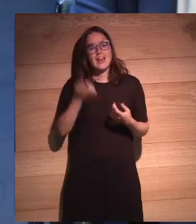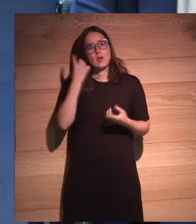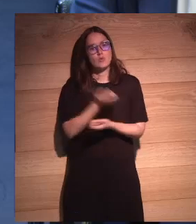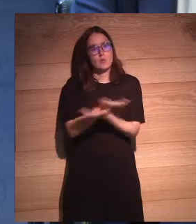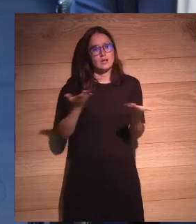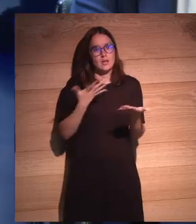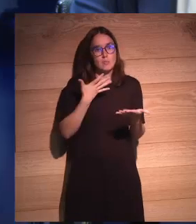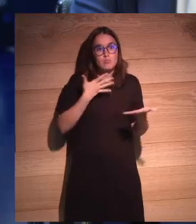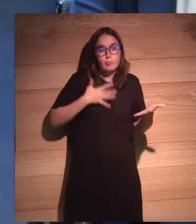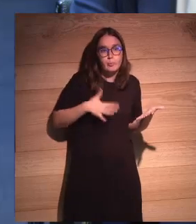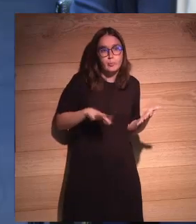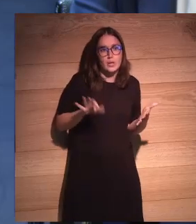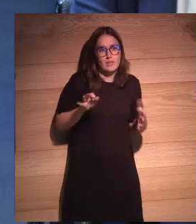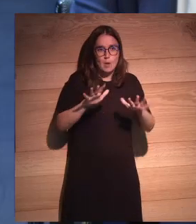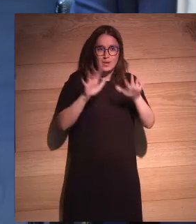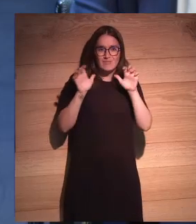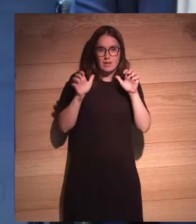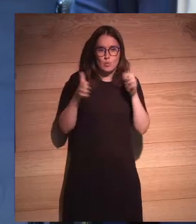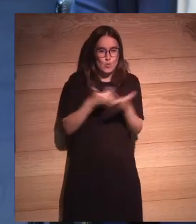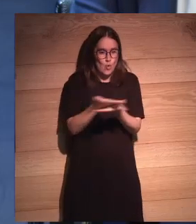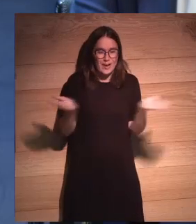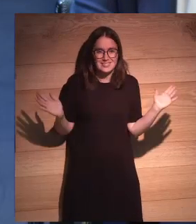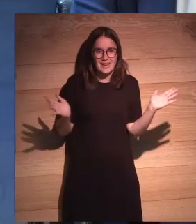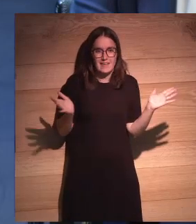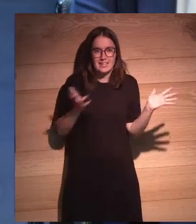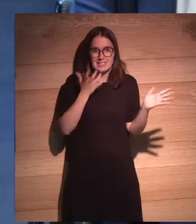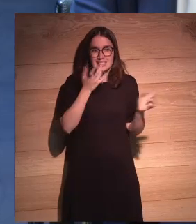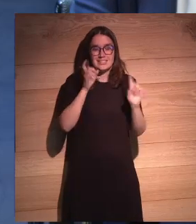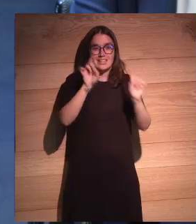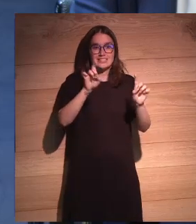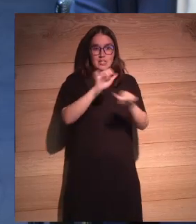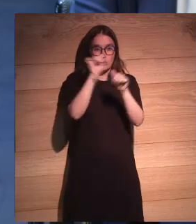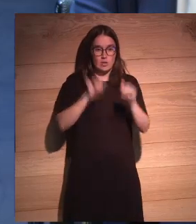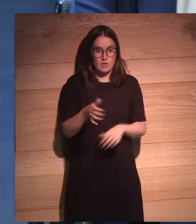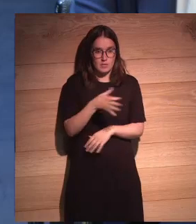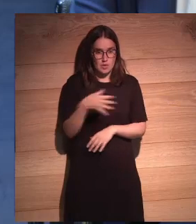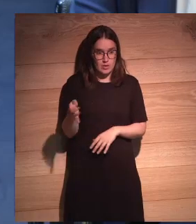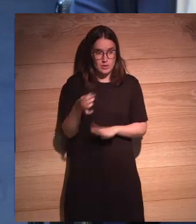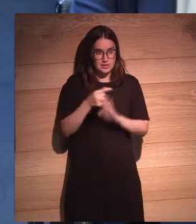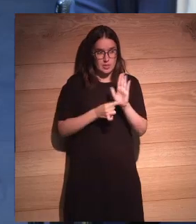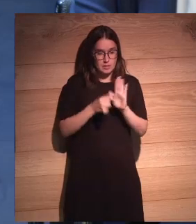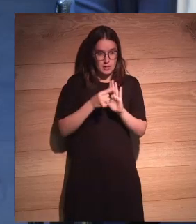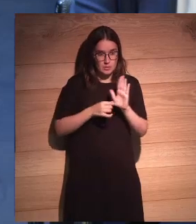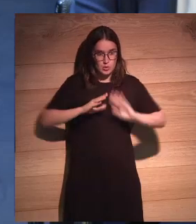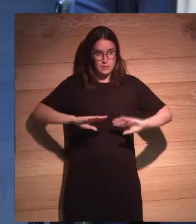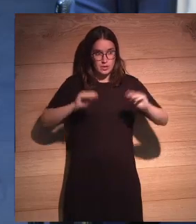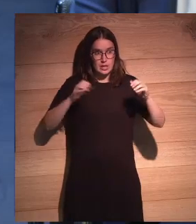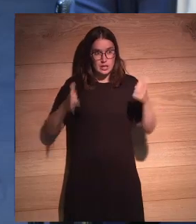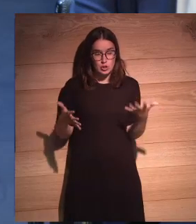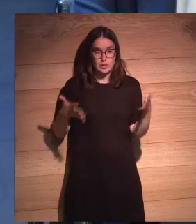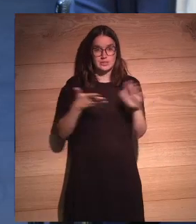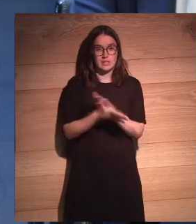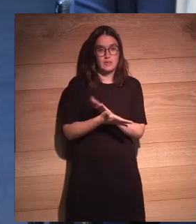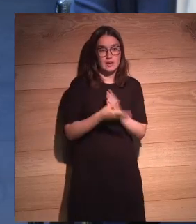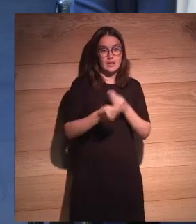alumno potencialmente puede aprender cualquier cosa siempre que se le enseñe de forma adecuada. Este es el principio que tiene. Entonces, se trata